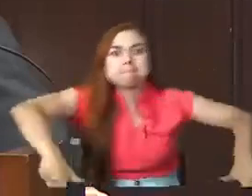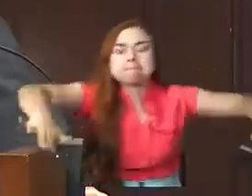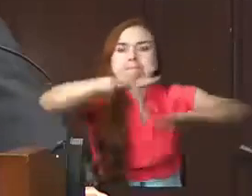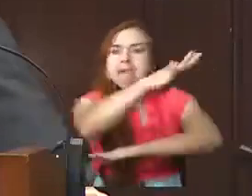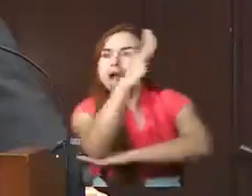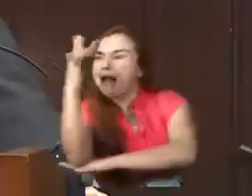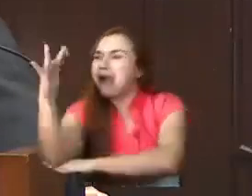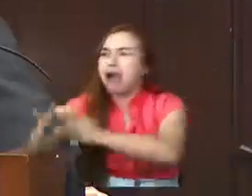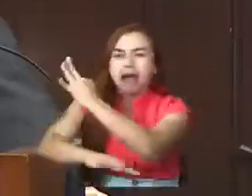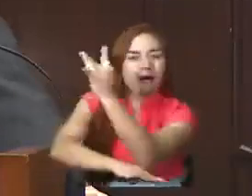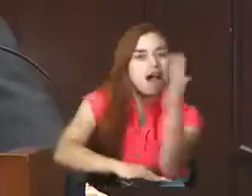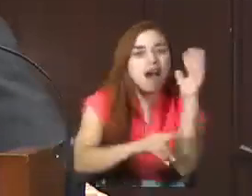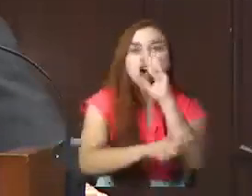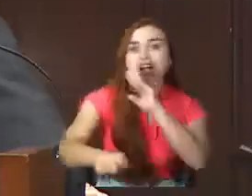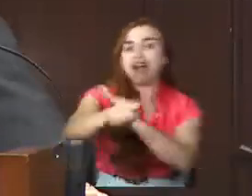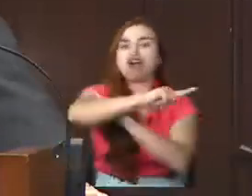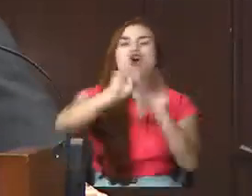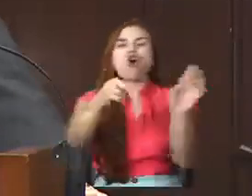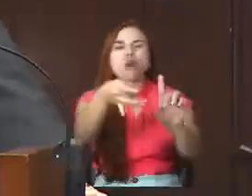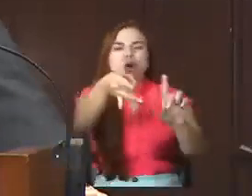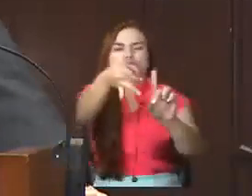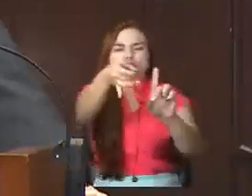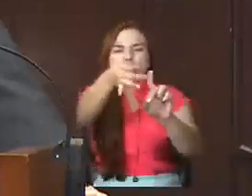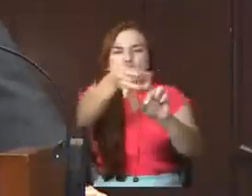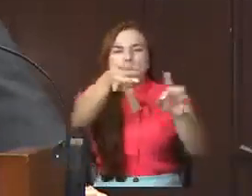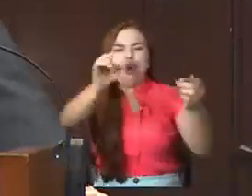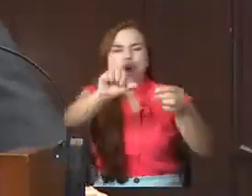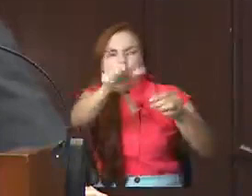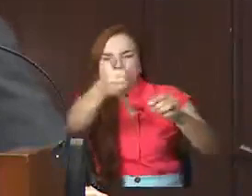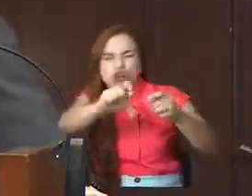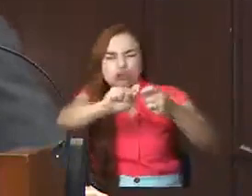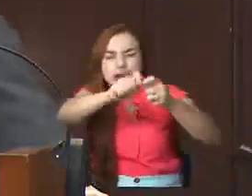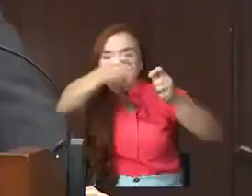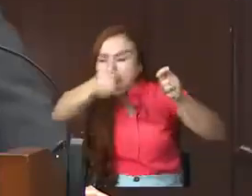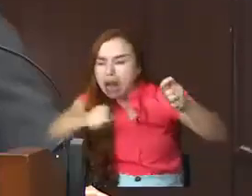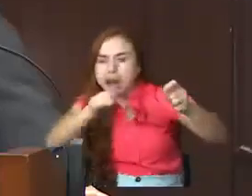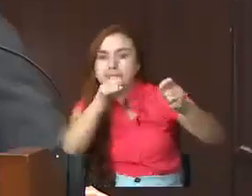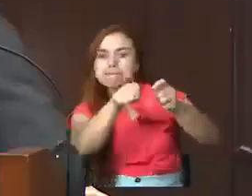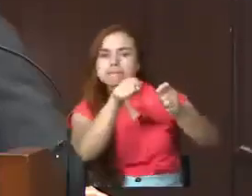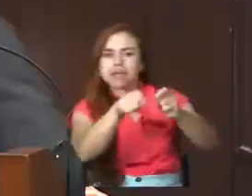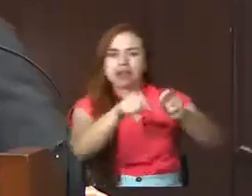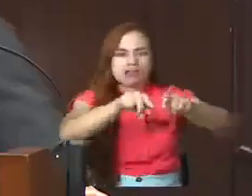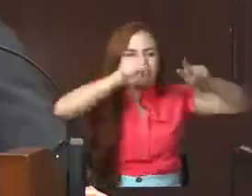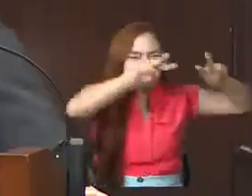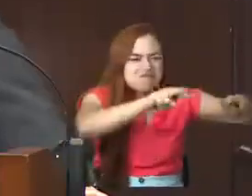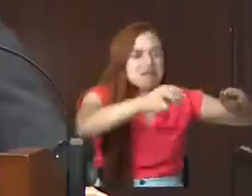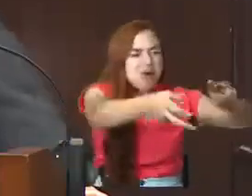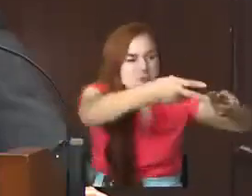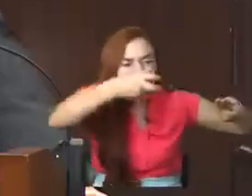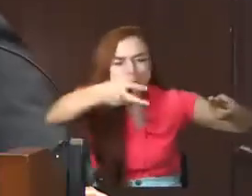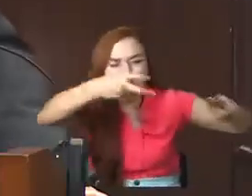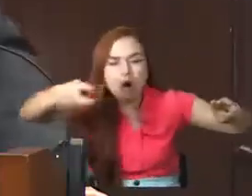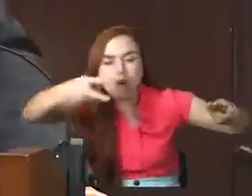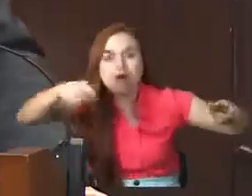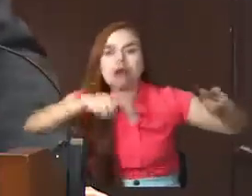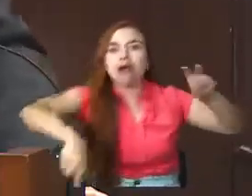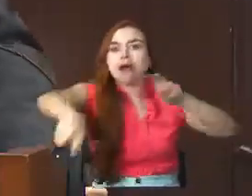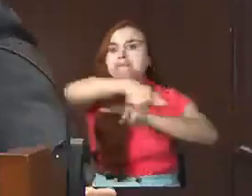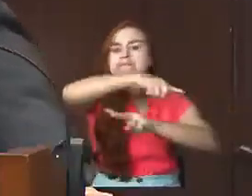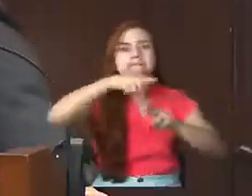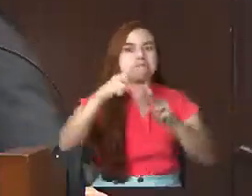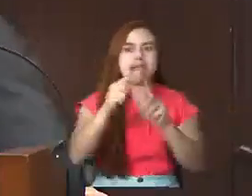plata o manganeso, les pertenece a todos los panameños. Y requerimos la información